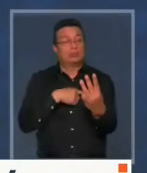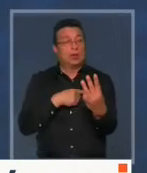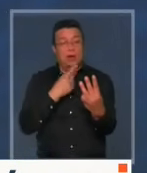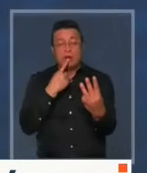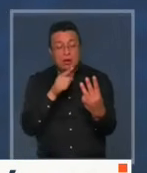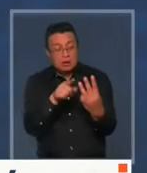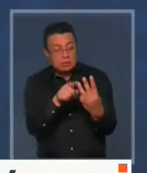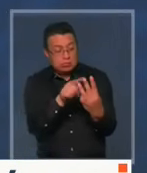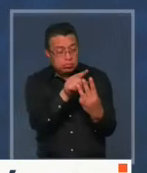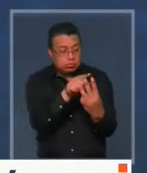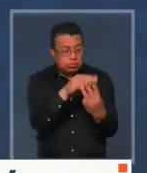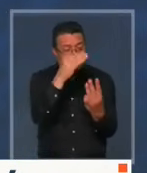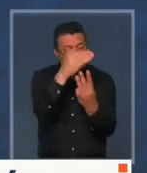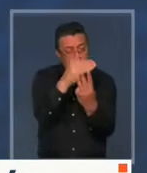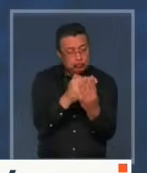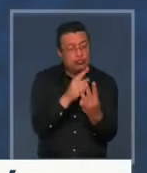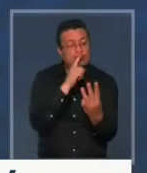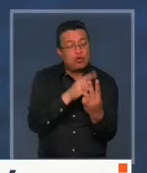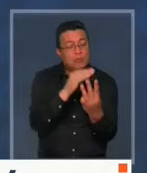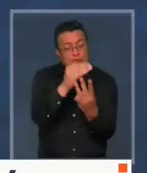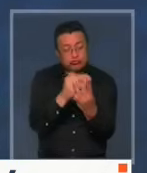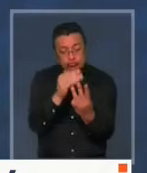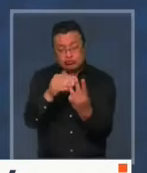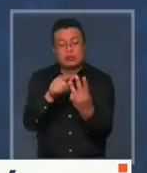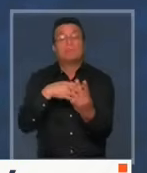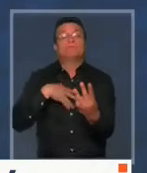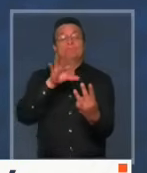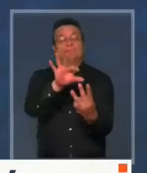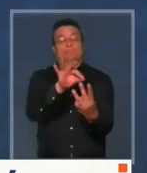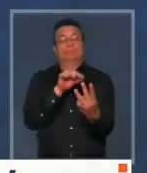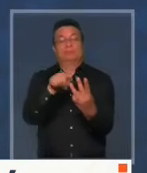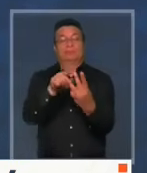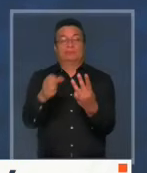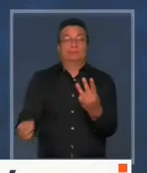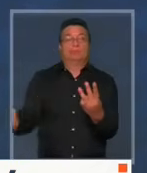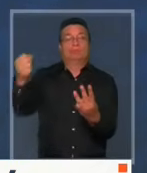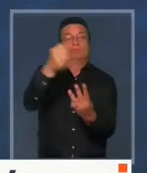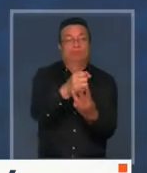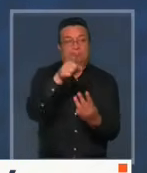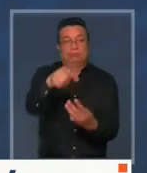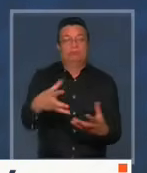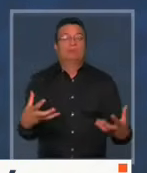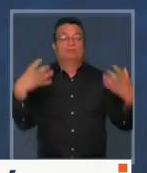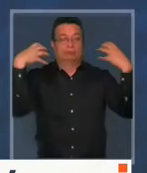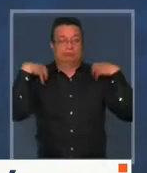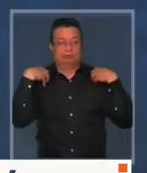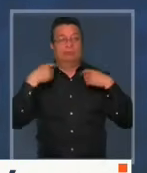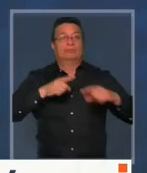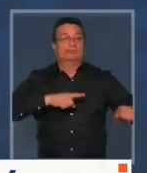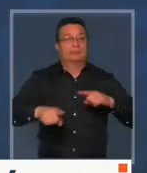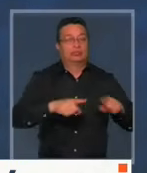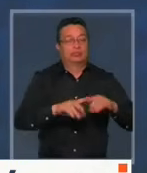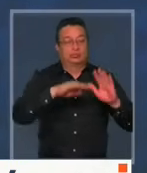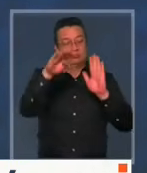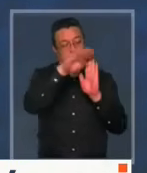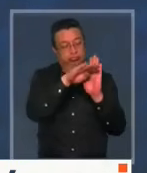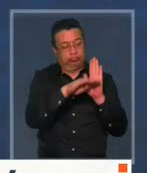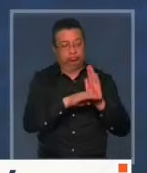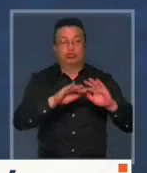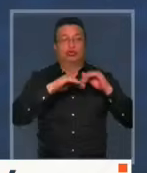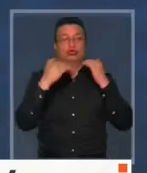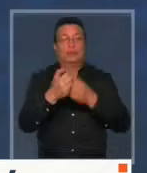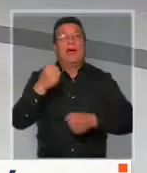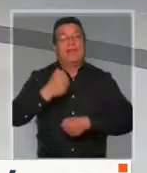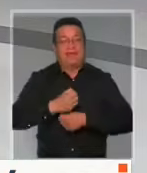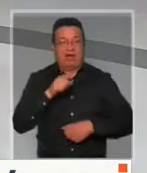serie de criterios previamente para que estemos seguros de que esa mujer o ese hombre cumpla con las condiciones y los requisitos para desempeñar